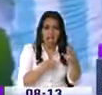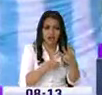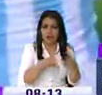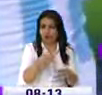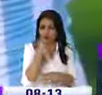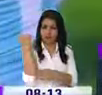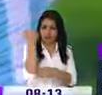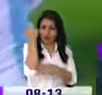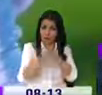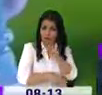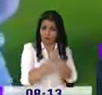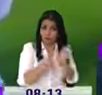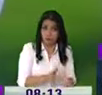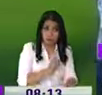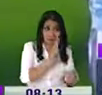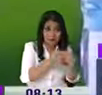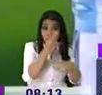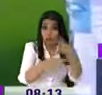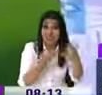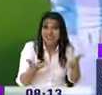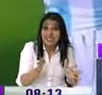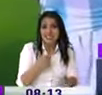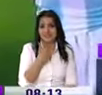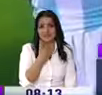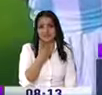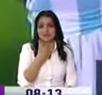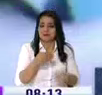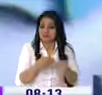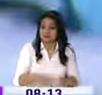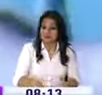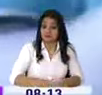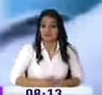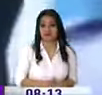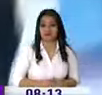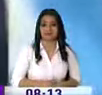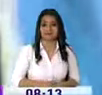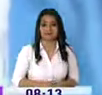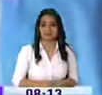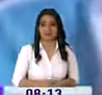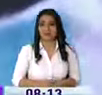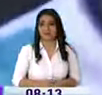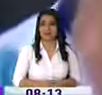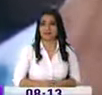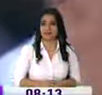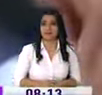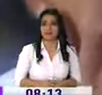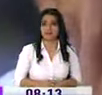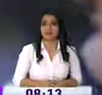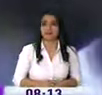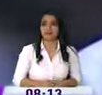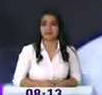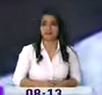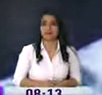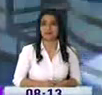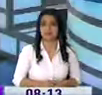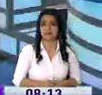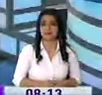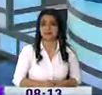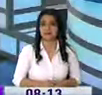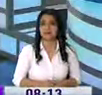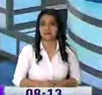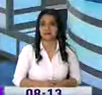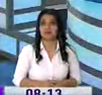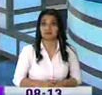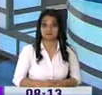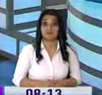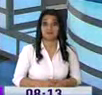no participarían en el Mundial. Con realización de Rafael Hermida, informó Andrés González. no solamente